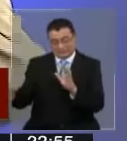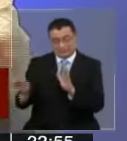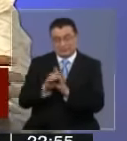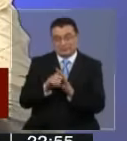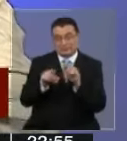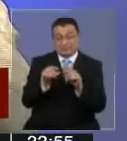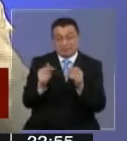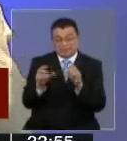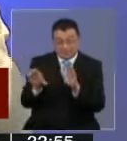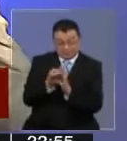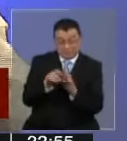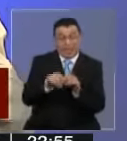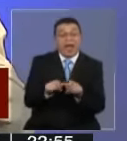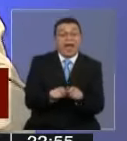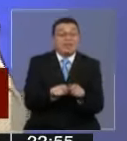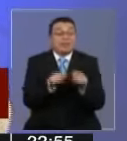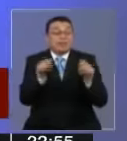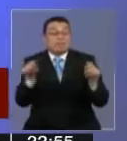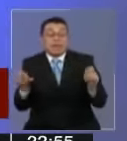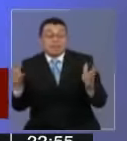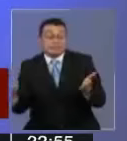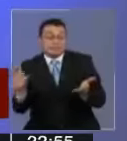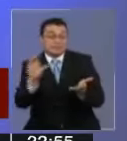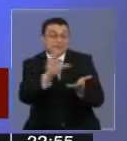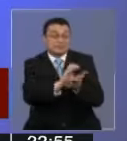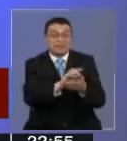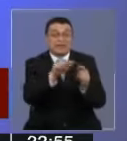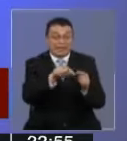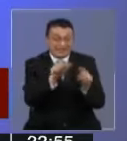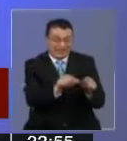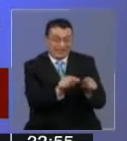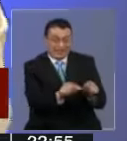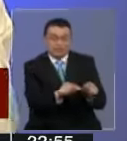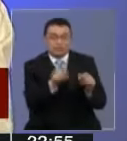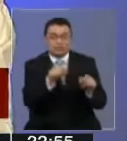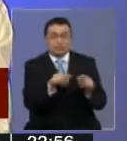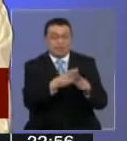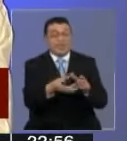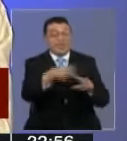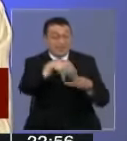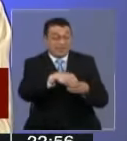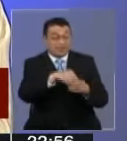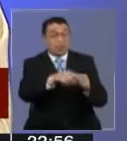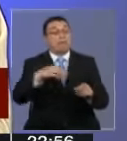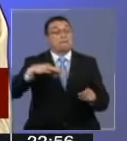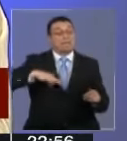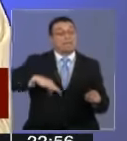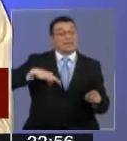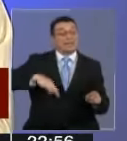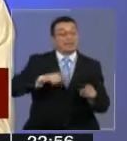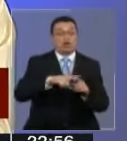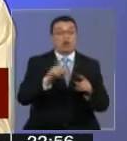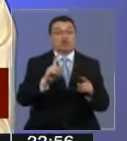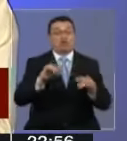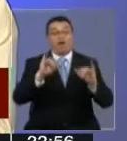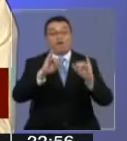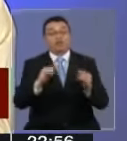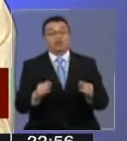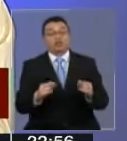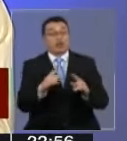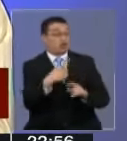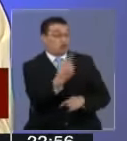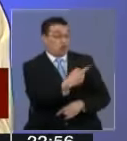es aparte. Además del presupuesto está esto. ¿Ya? Y dentro del presupuesto están las pensiones que efectivamente no funcionan como las